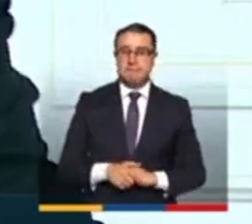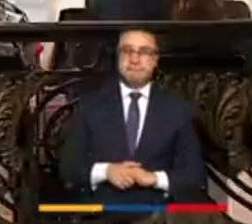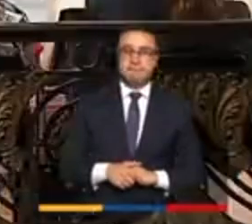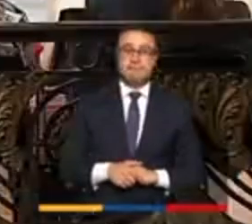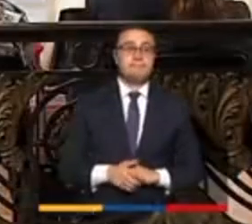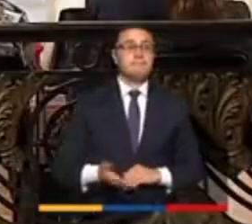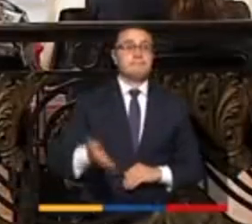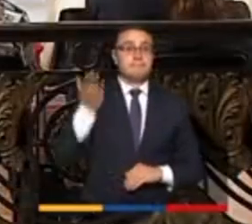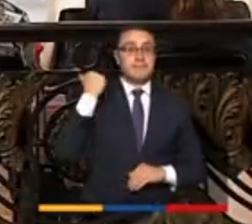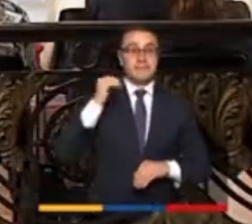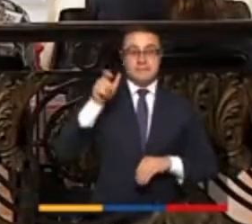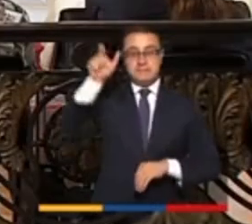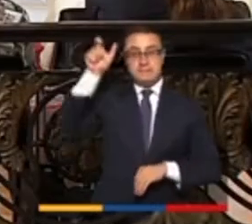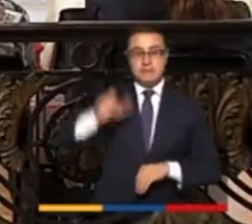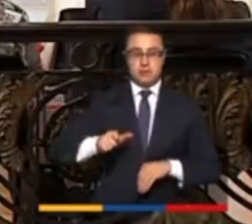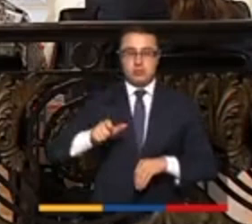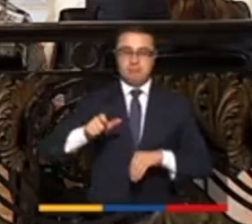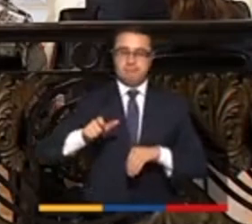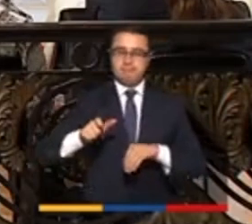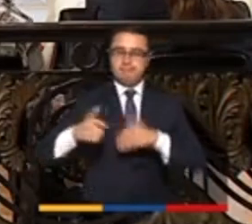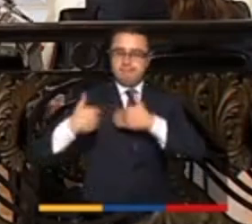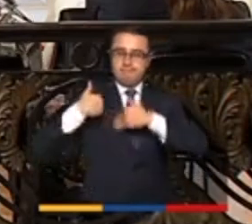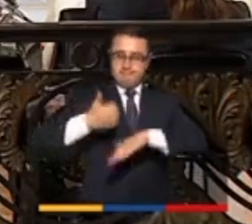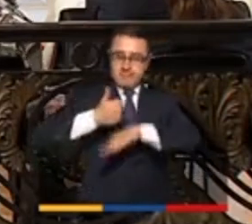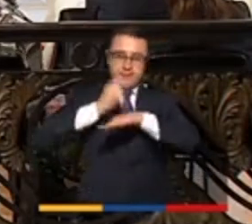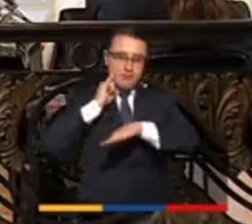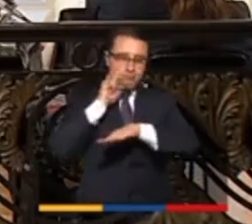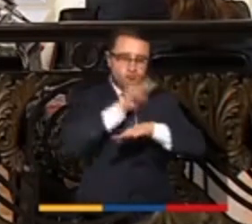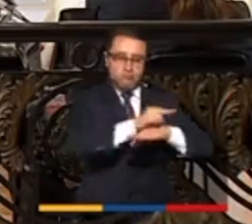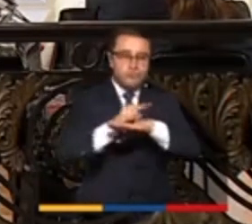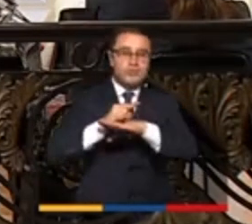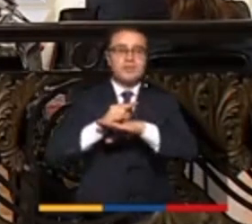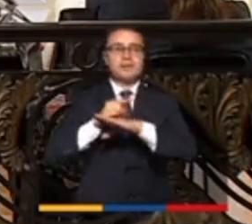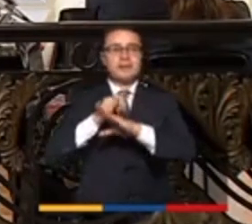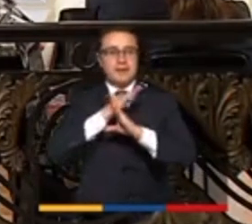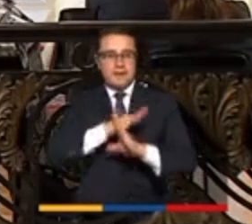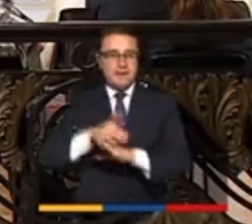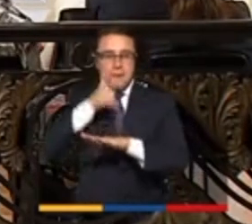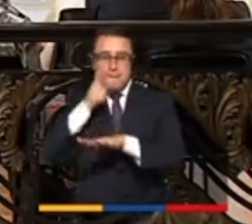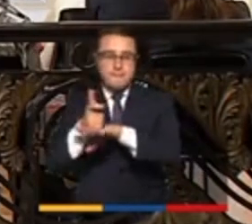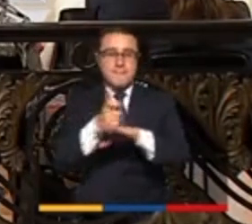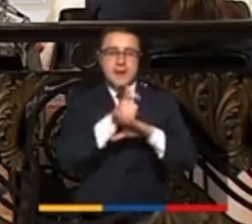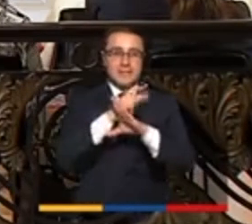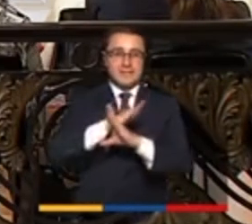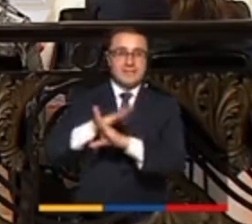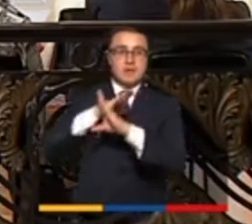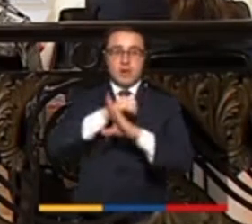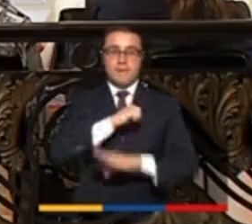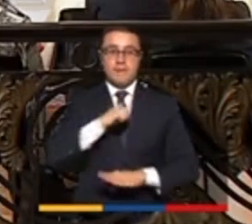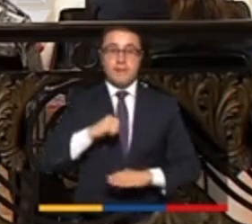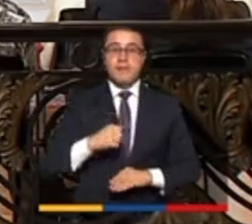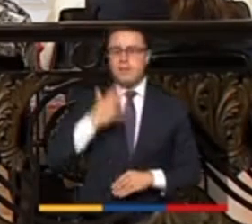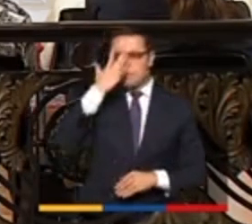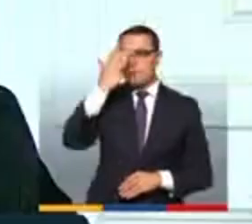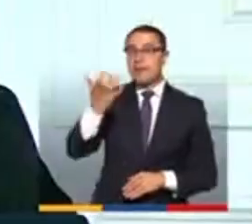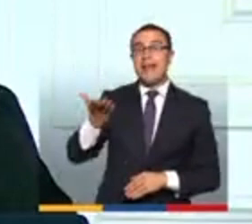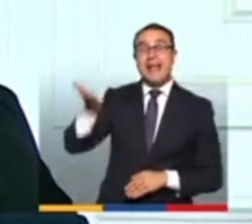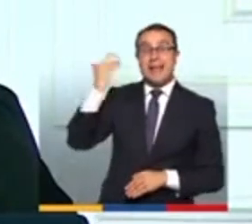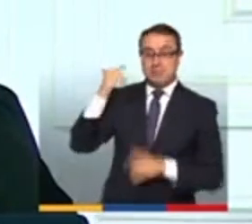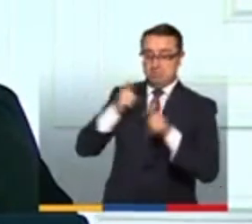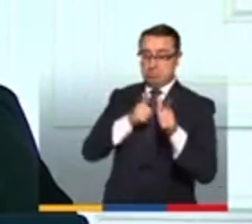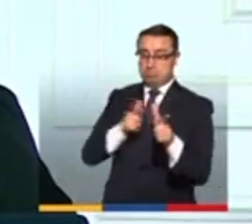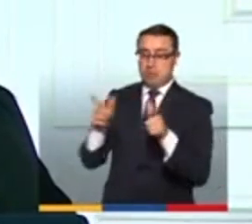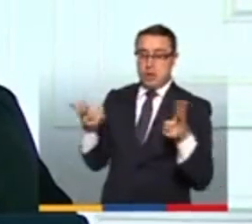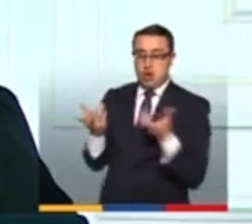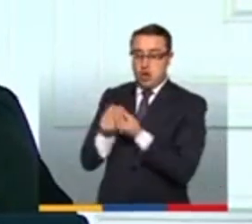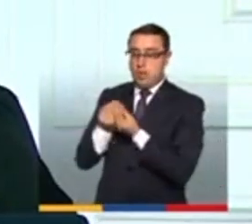un superintendente de vigilancia y seguridad privada. Y es que todas las armas de las Convivir fueron compradas con dinero